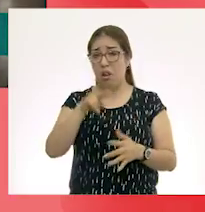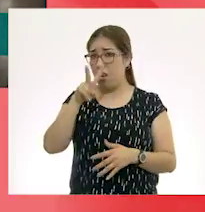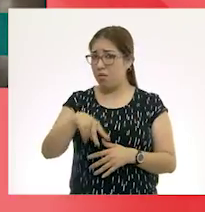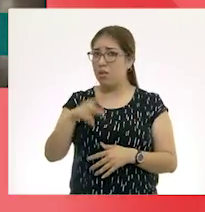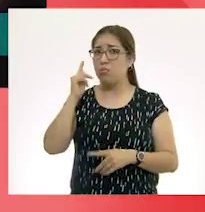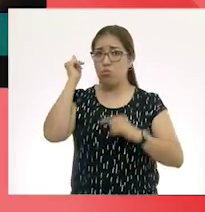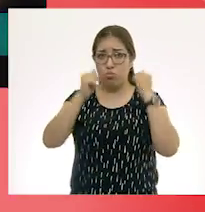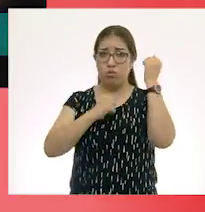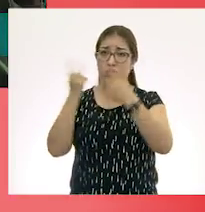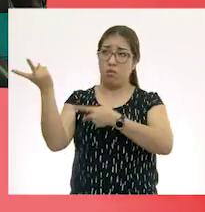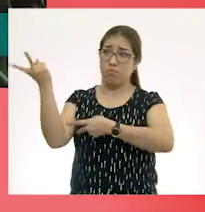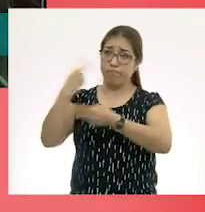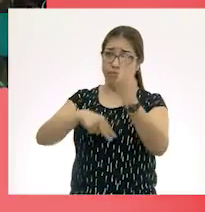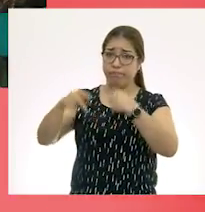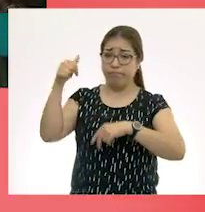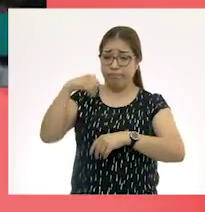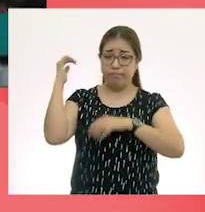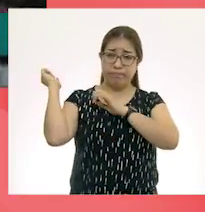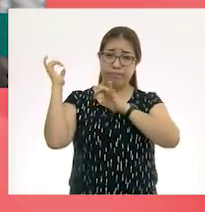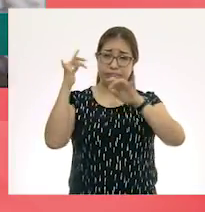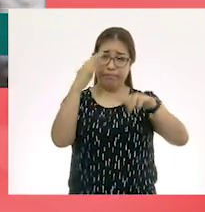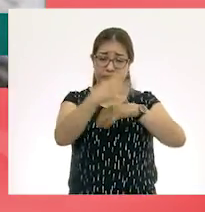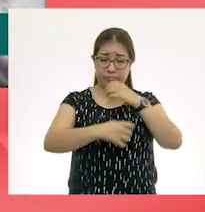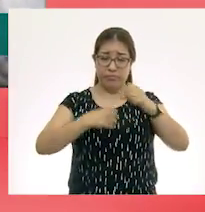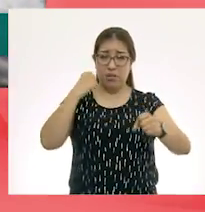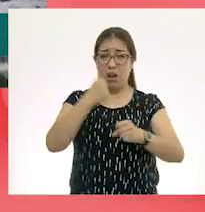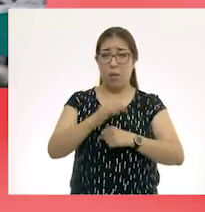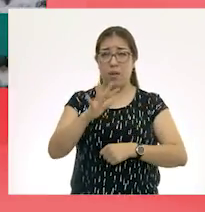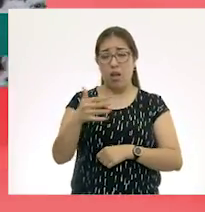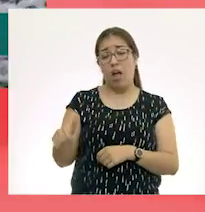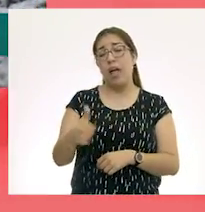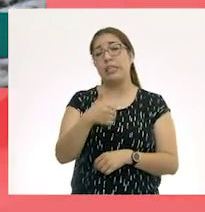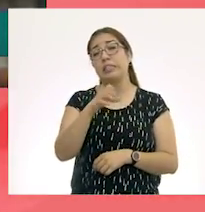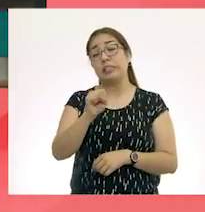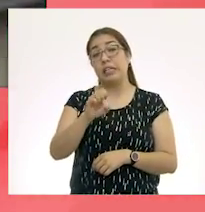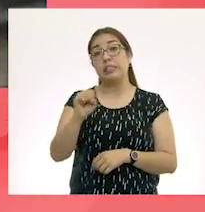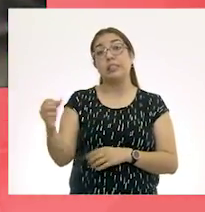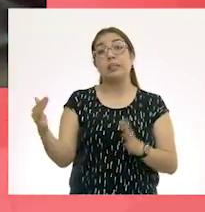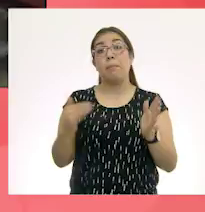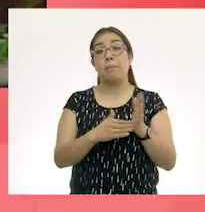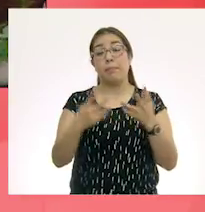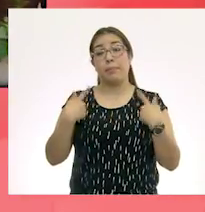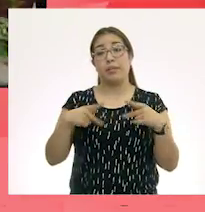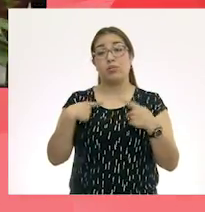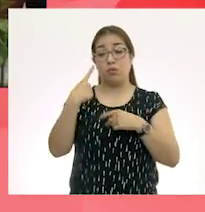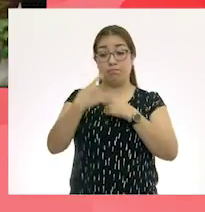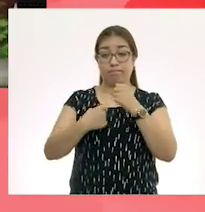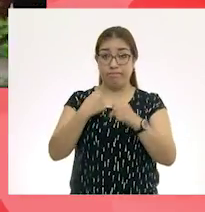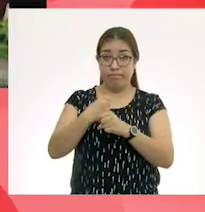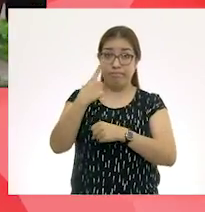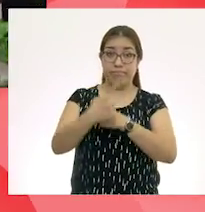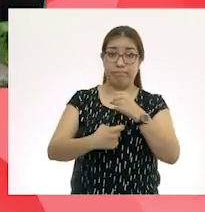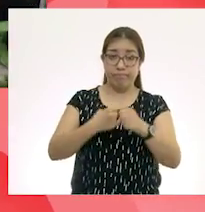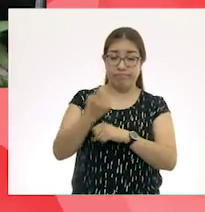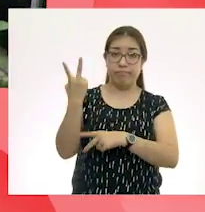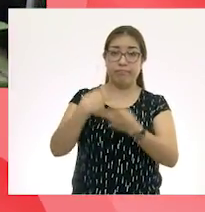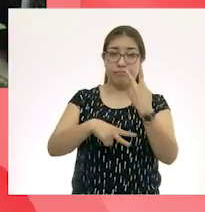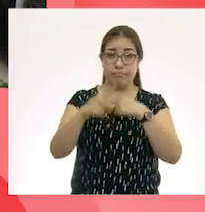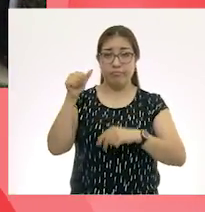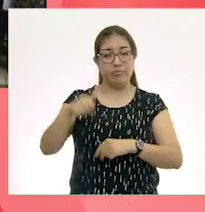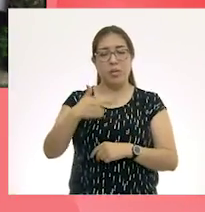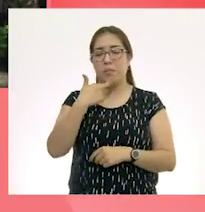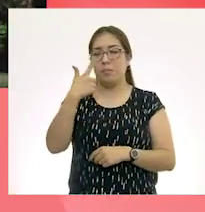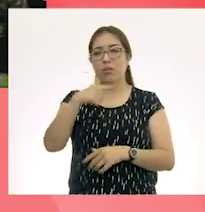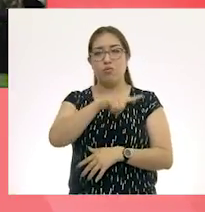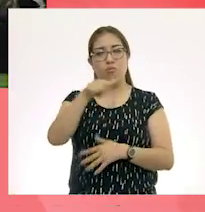cantidad de turistas a lo largo del año, aproximadamente más de 60,000 personas por año. Que es el mejor